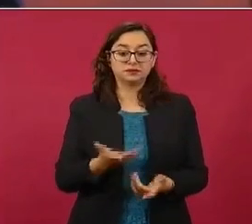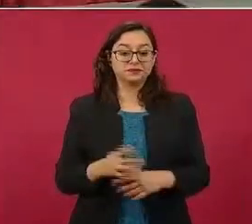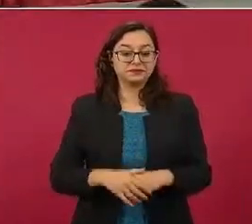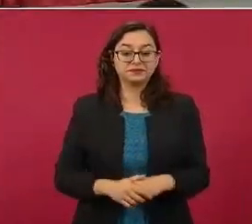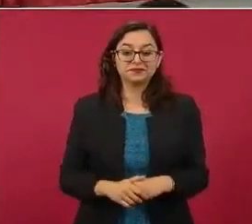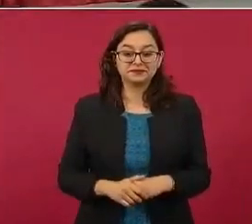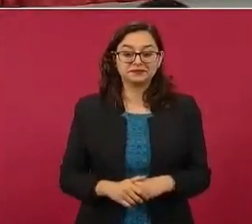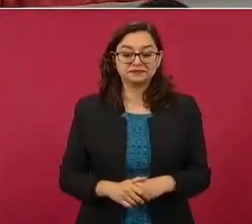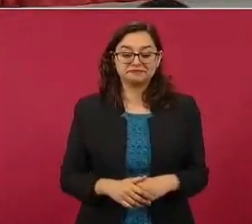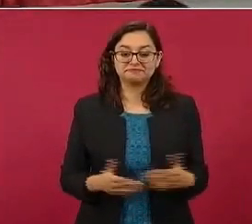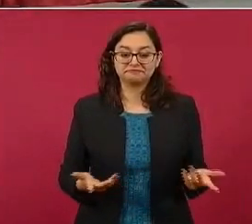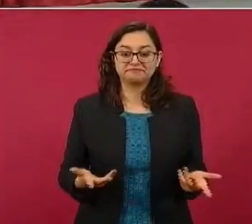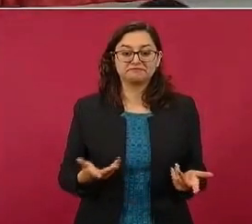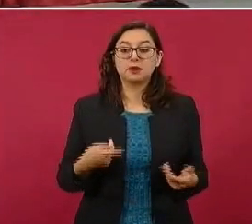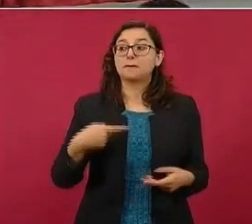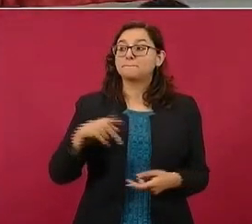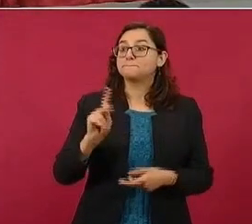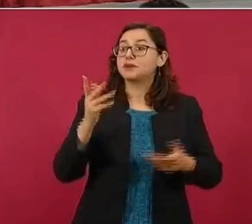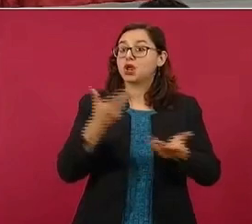Pero ahora afortunadamente ya